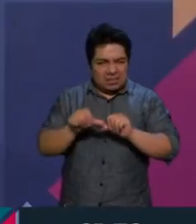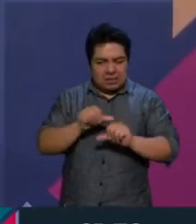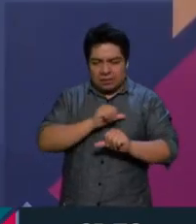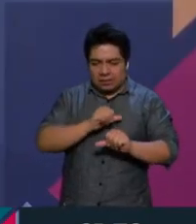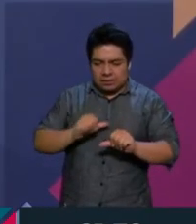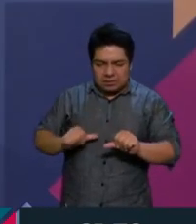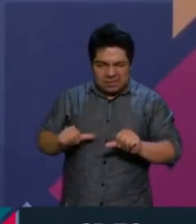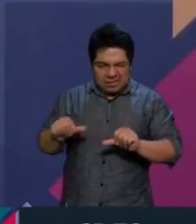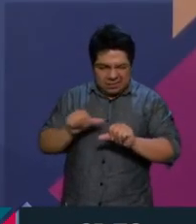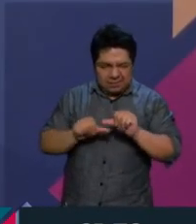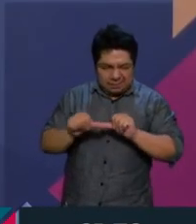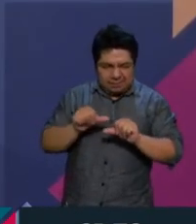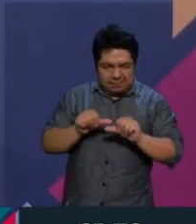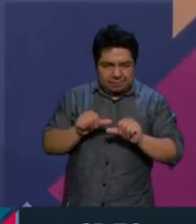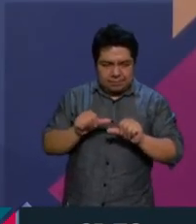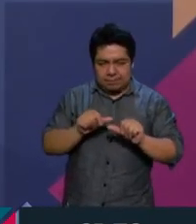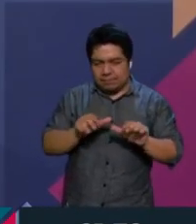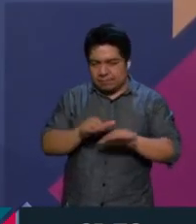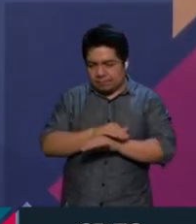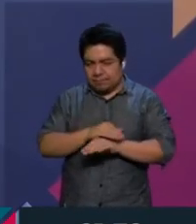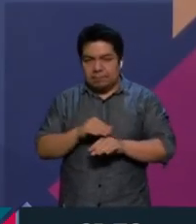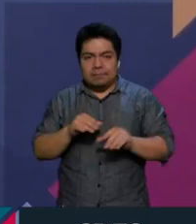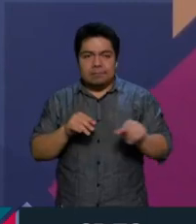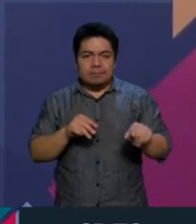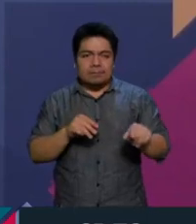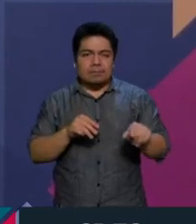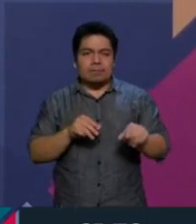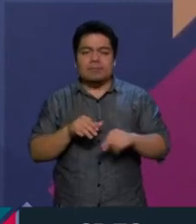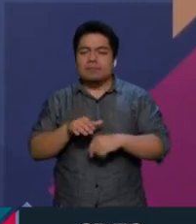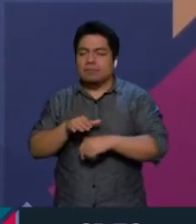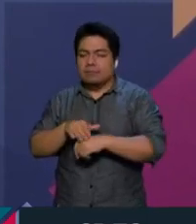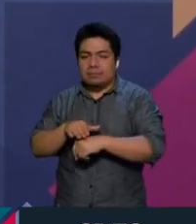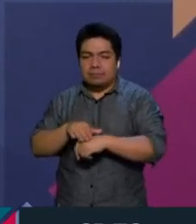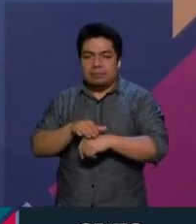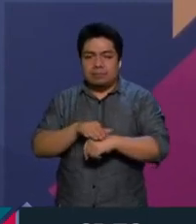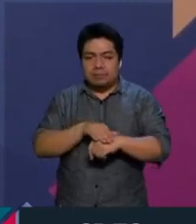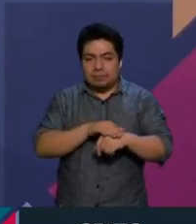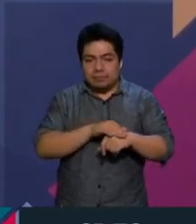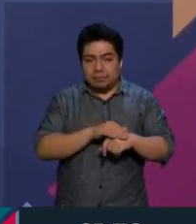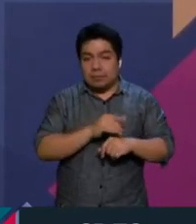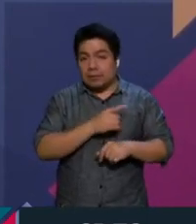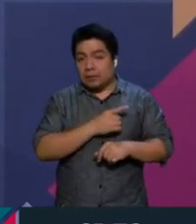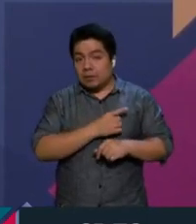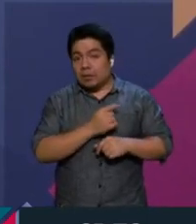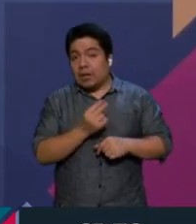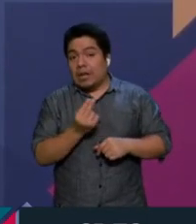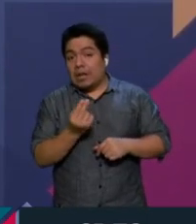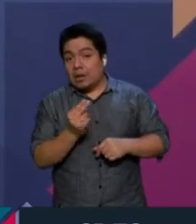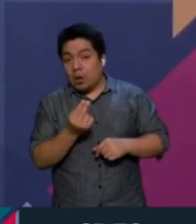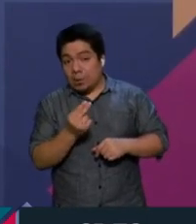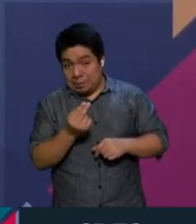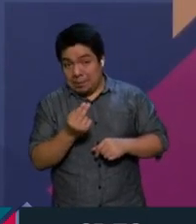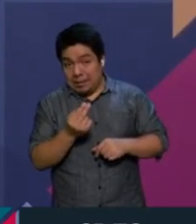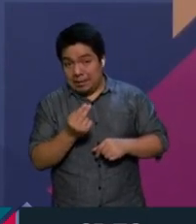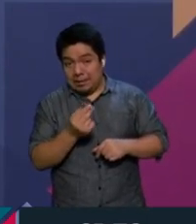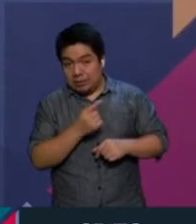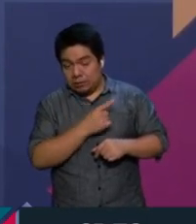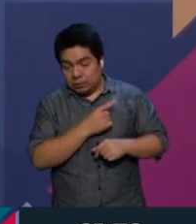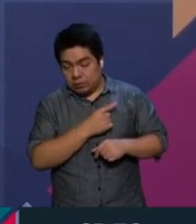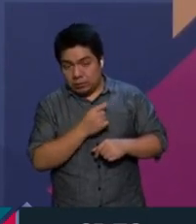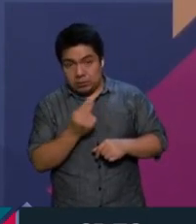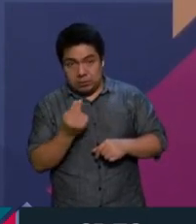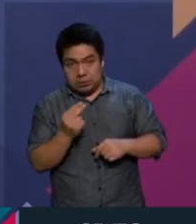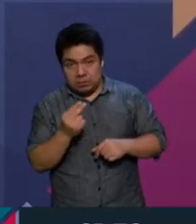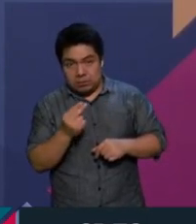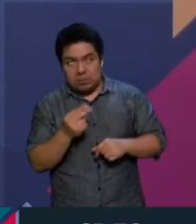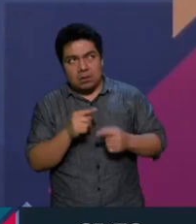alcalde sustituto o de encargado de despacho, convocó solamente en noviembre. En noviembre, que